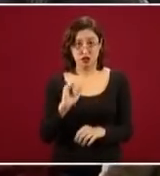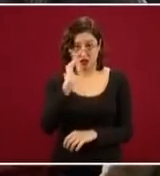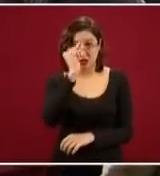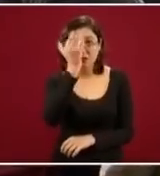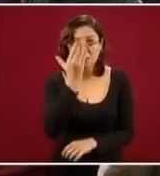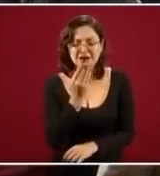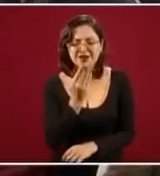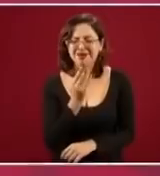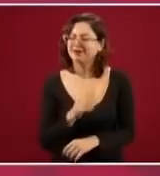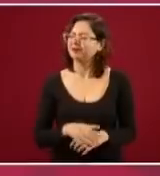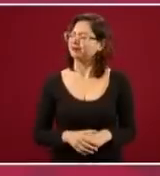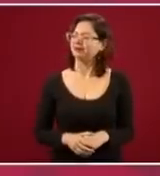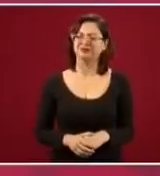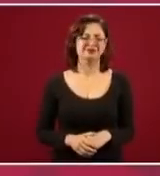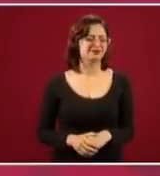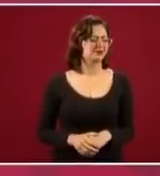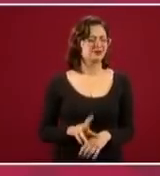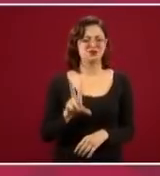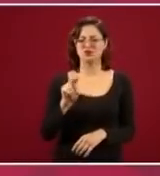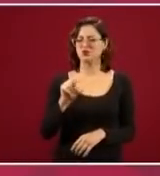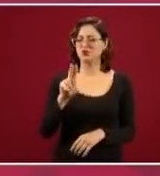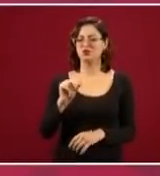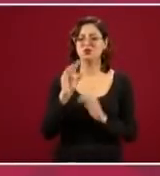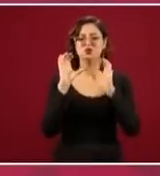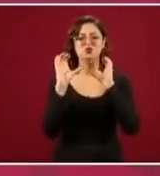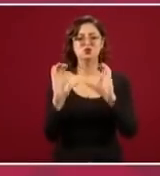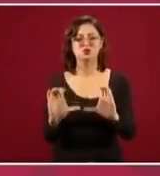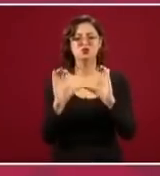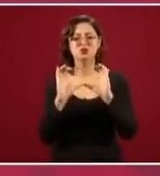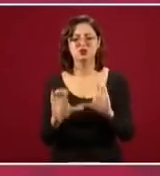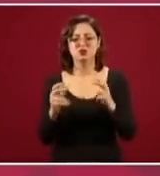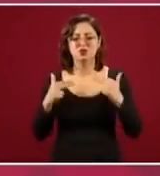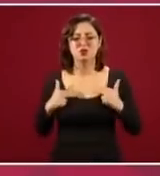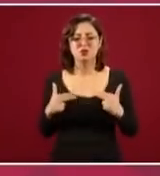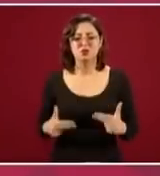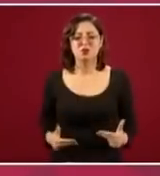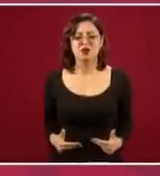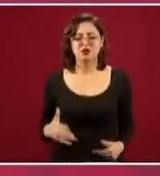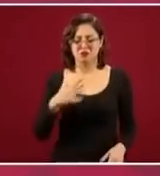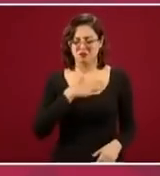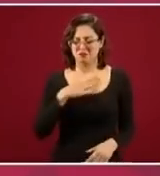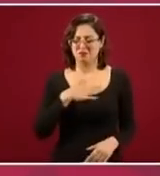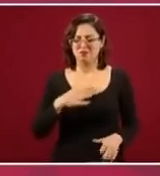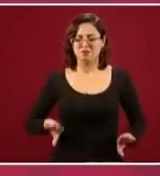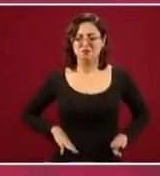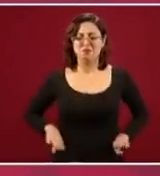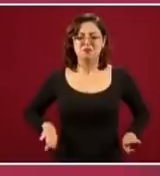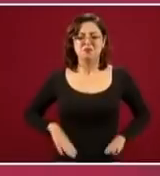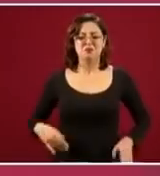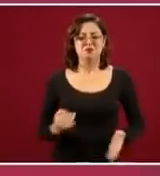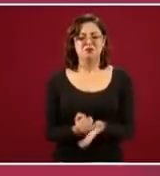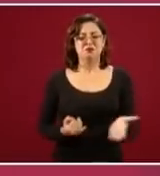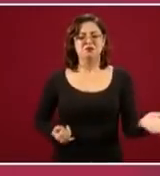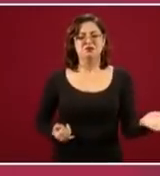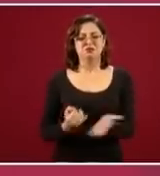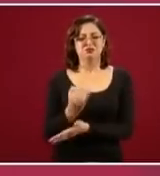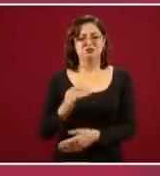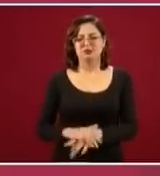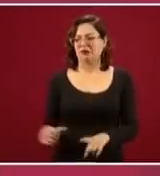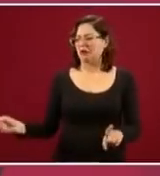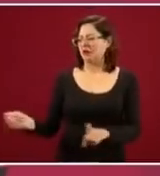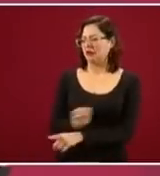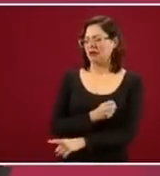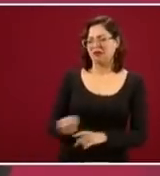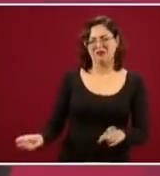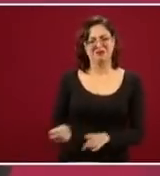es un asunto humano, de convicciones. Nosotros no vamos a golpear a nadie.